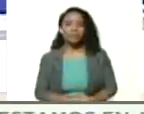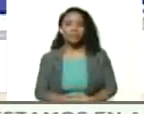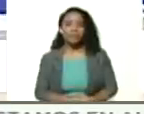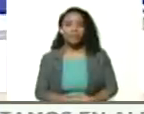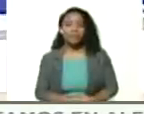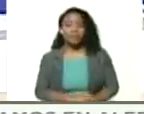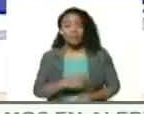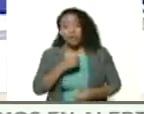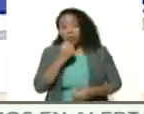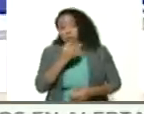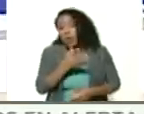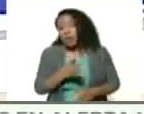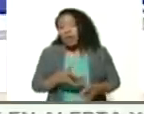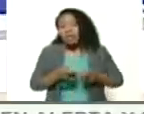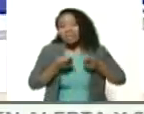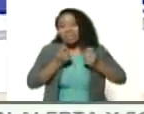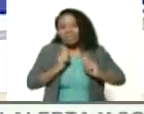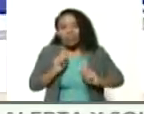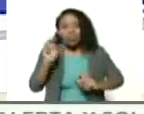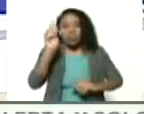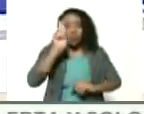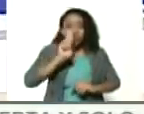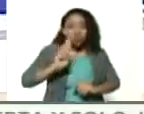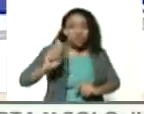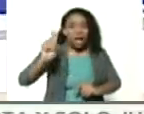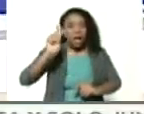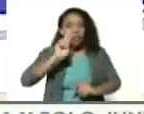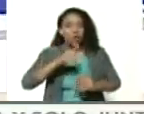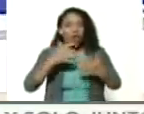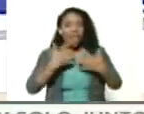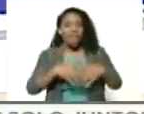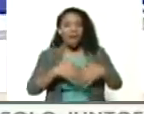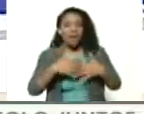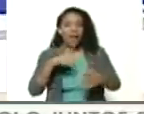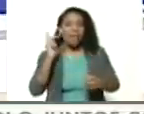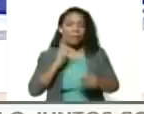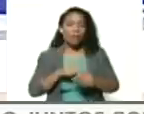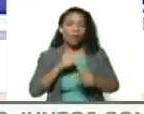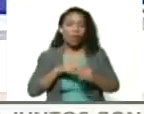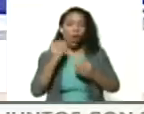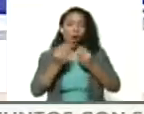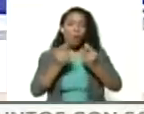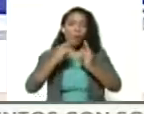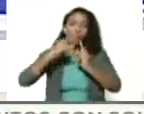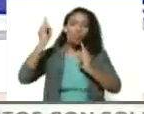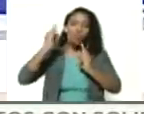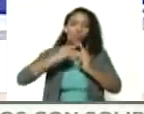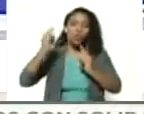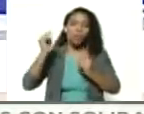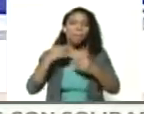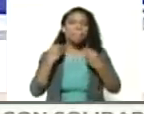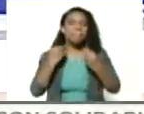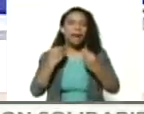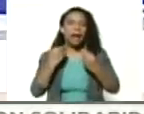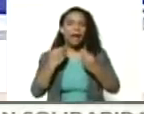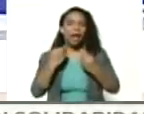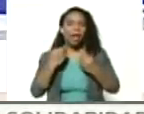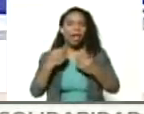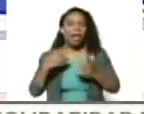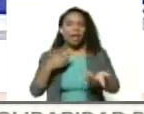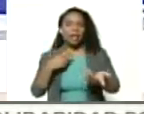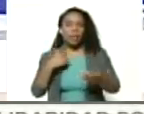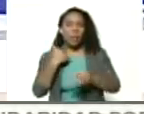Bueno, tratando de utilizar la industria petrolera como plataforma para el sabotaje